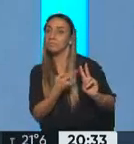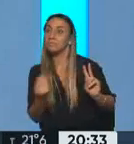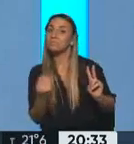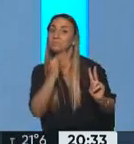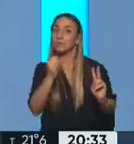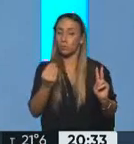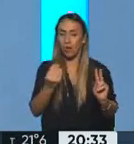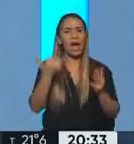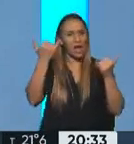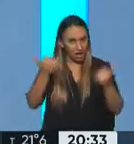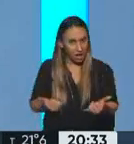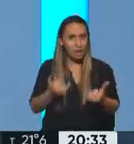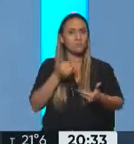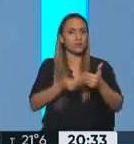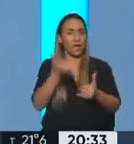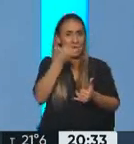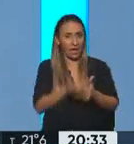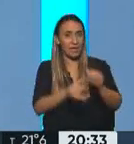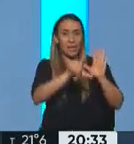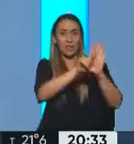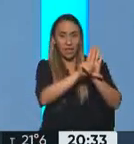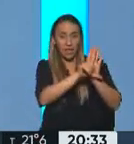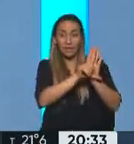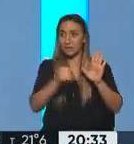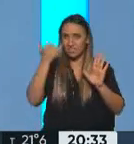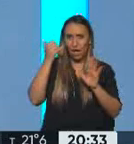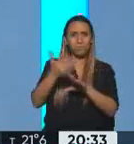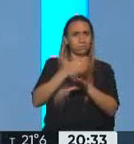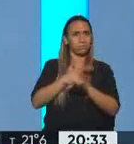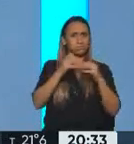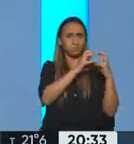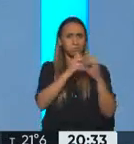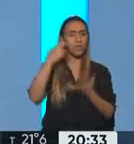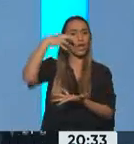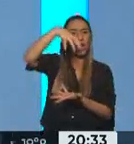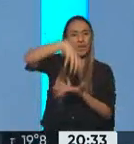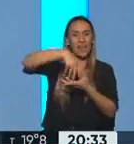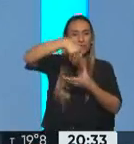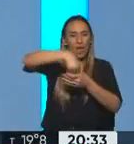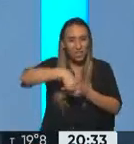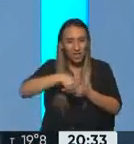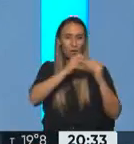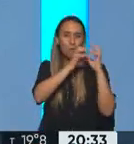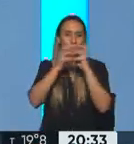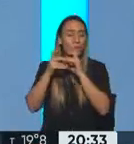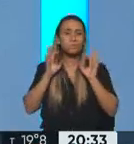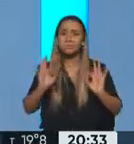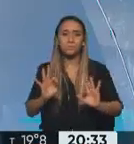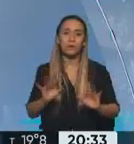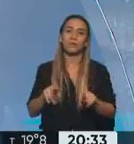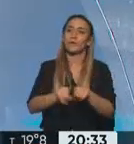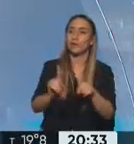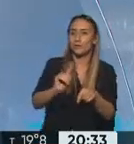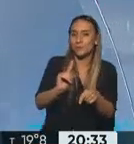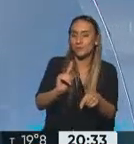está legislado, que está, digamos, aceptado ya después de un debate parlamentario, no es lo mismo que una situación